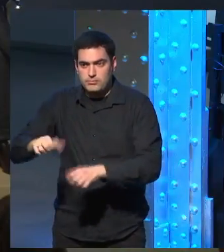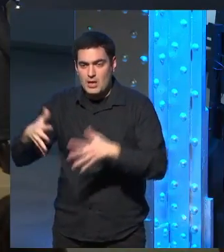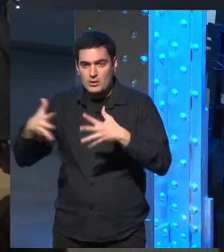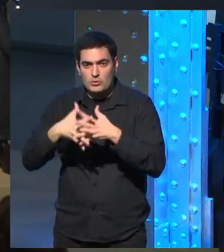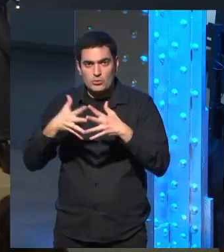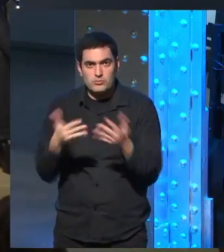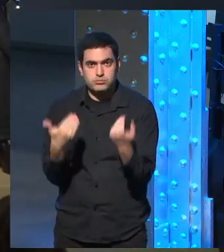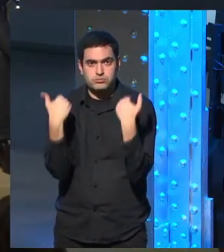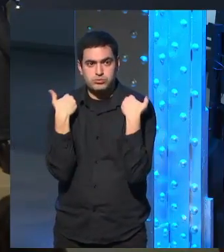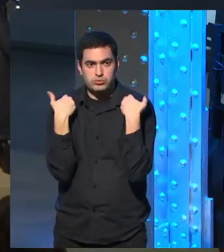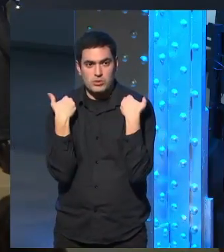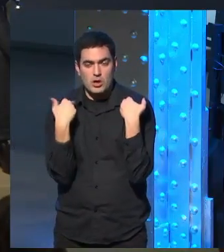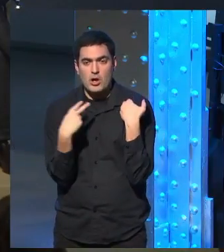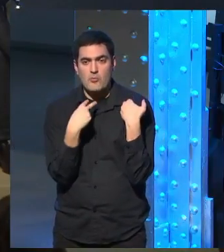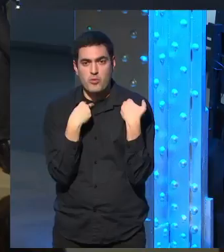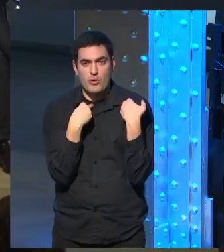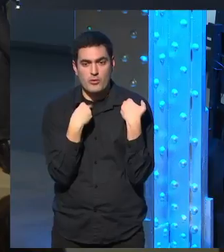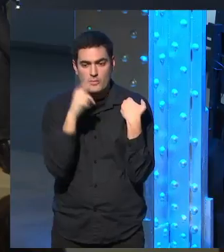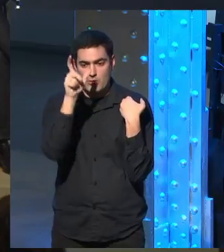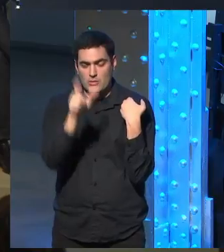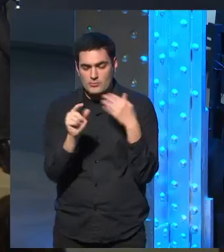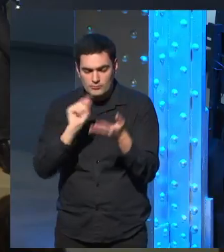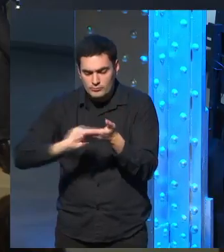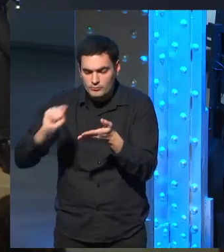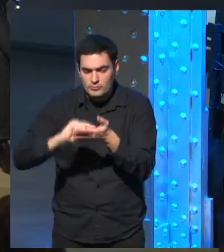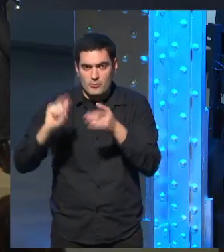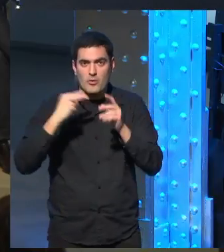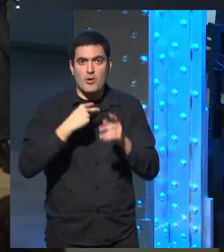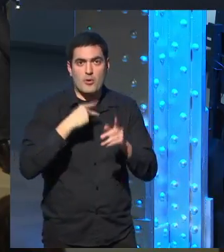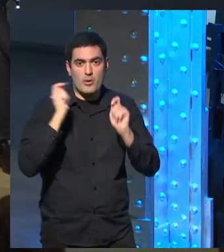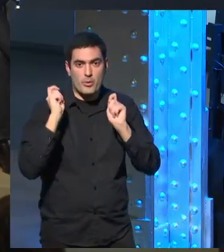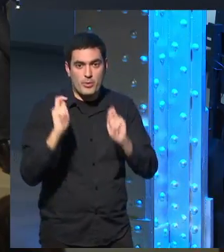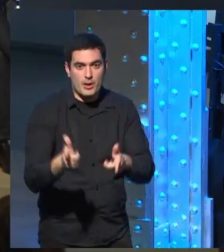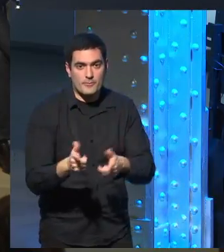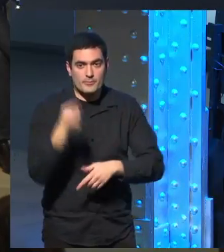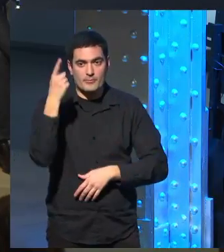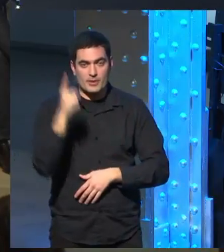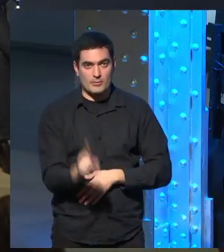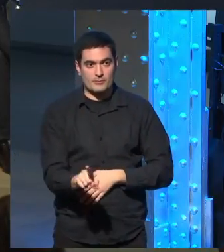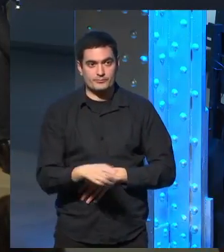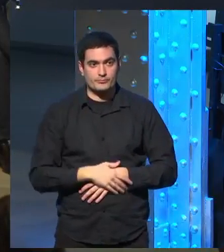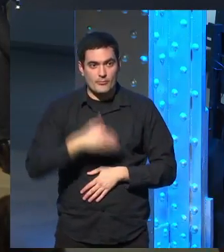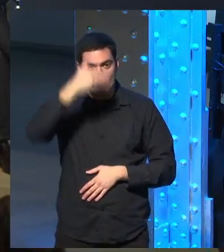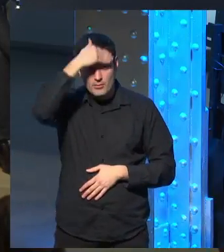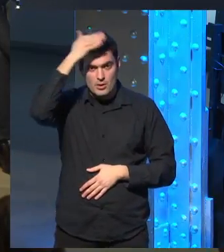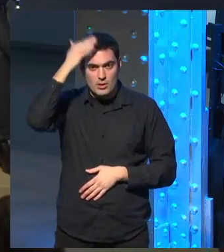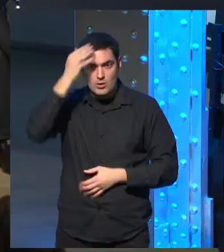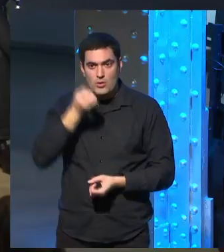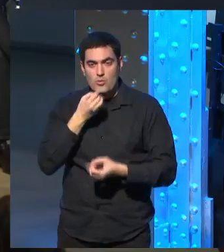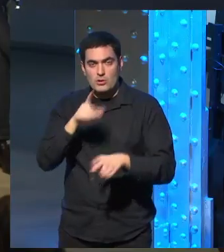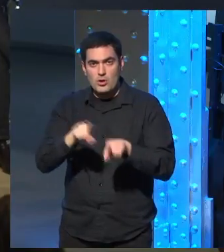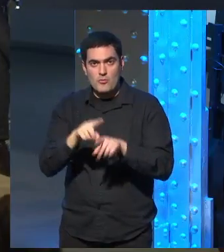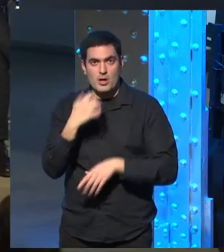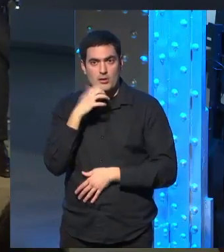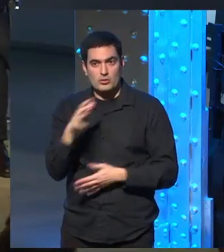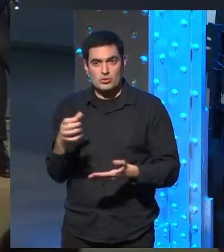estructura, contar, darle voz al compositor, y no es algo lo que... incluso Bartók, lo cuento también como anécdota, igual no todo